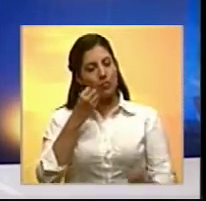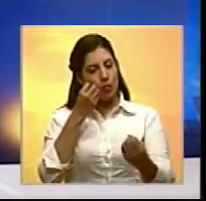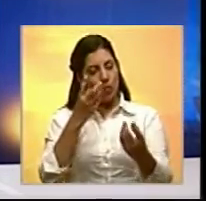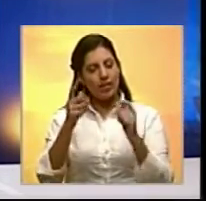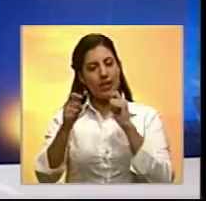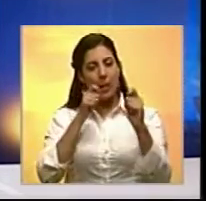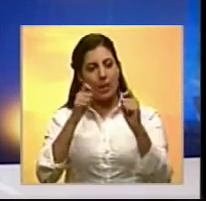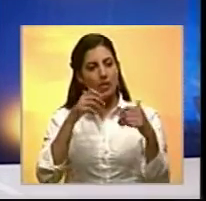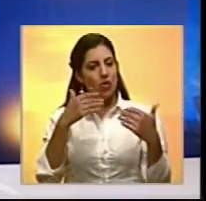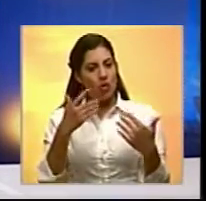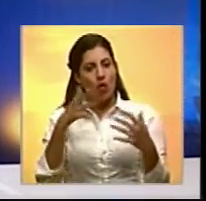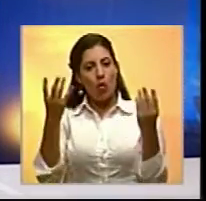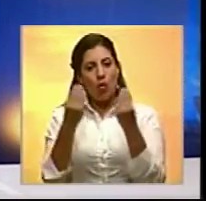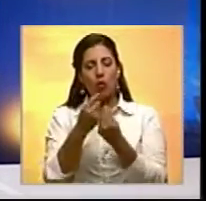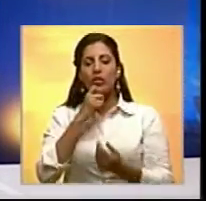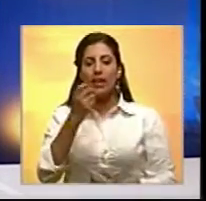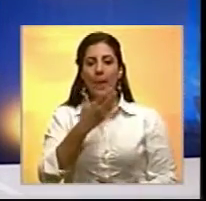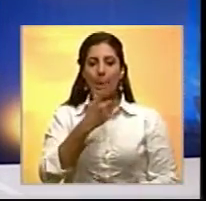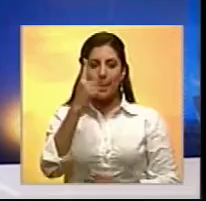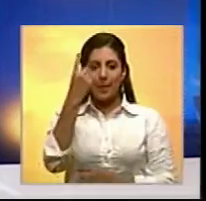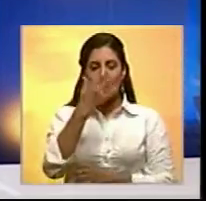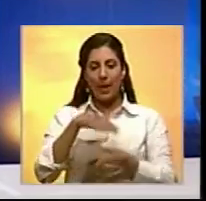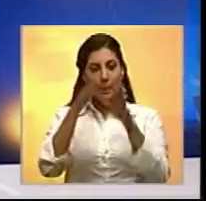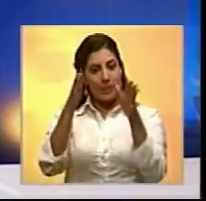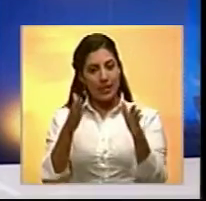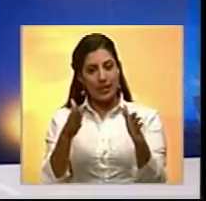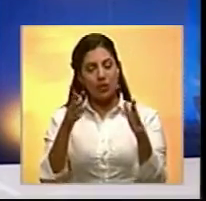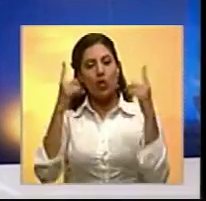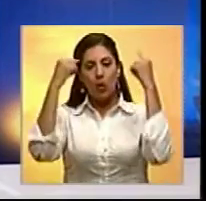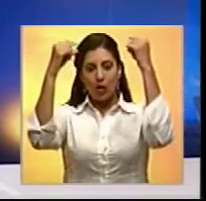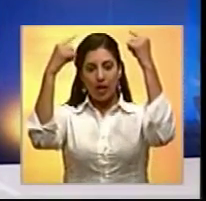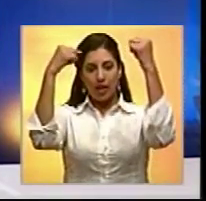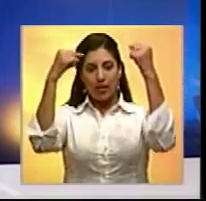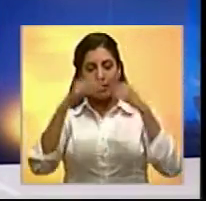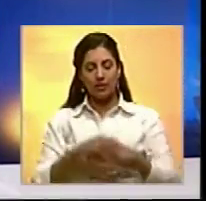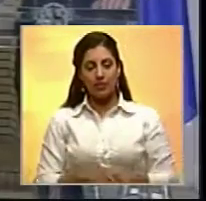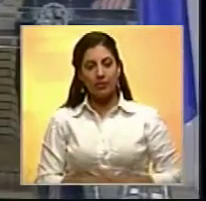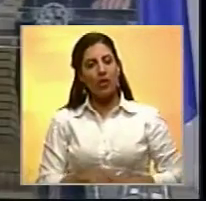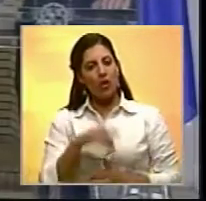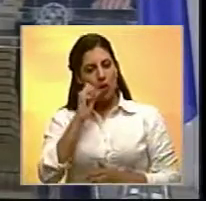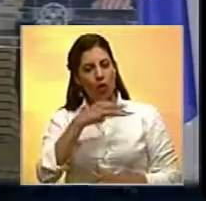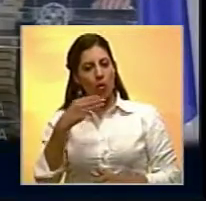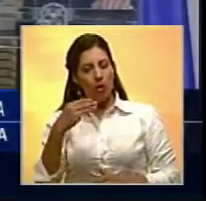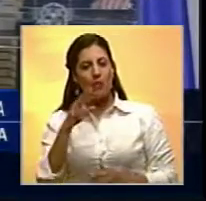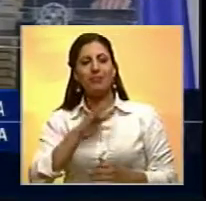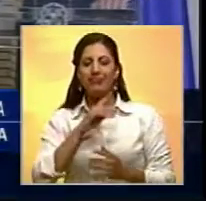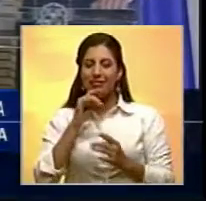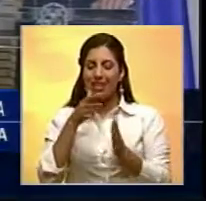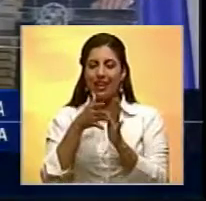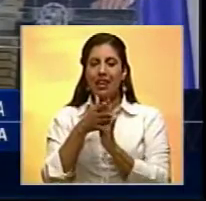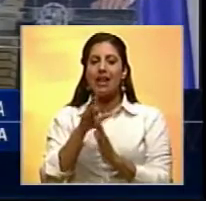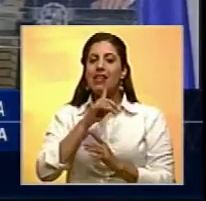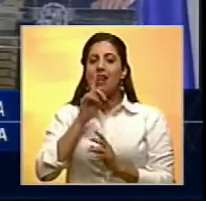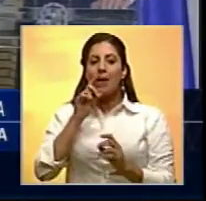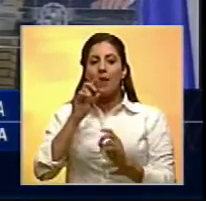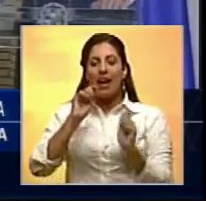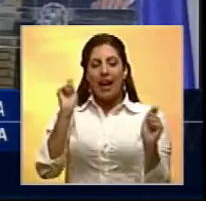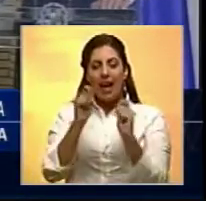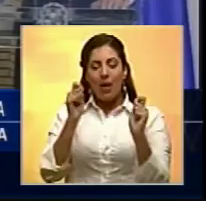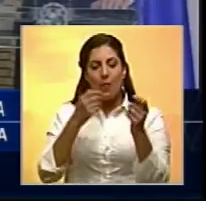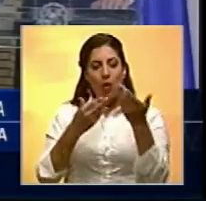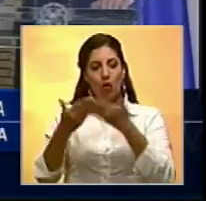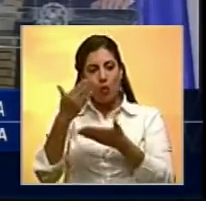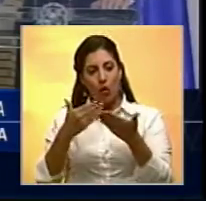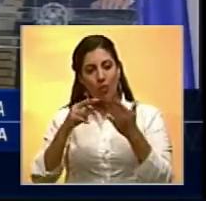una rueda de prensa conjunta con el primer ministro griego, Alexis Tsipras. Obama se refirió así a las reformas